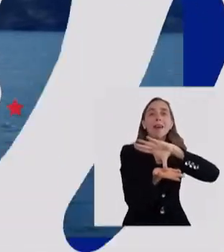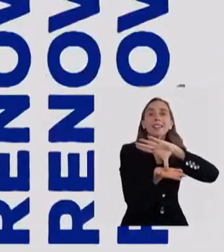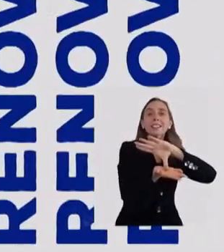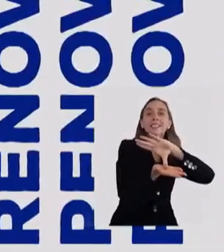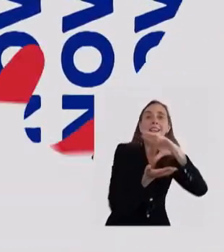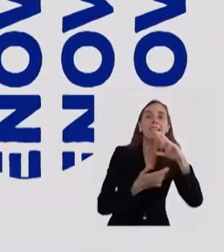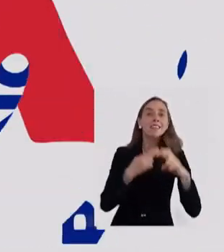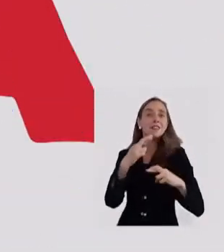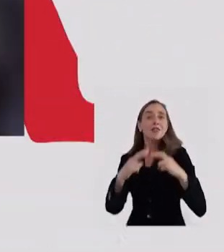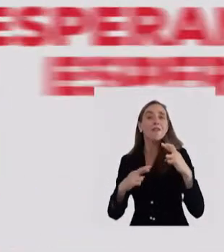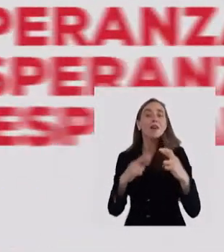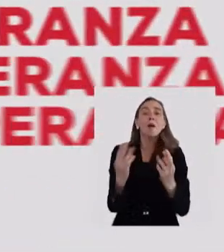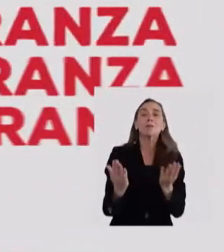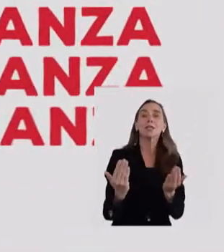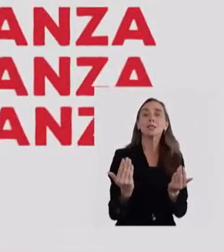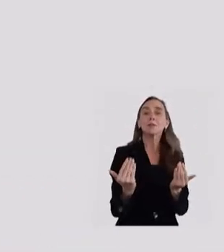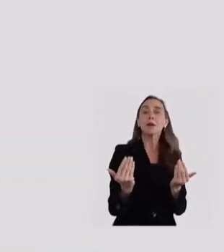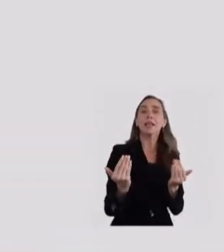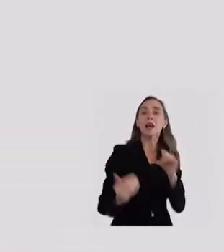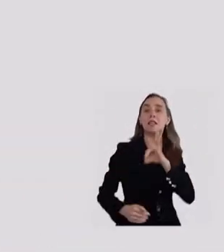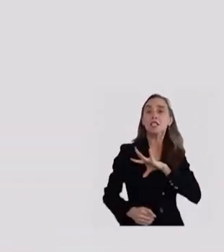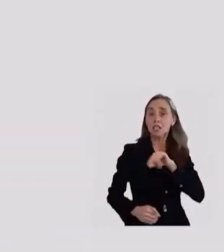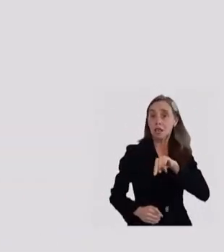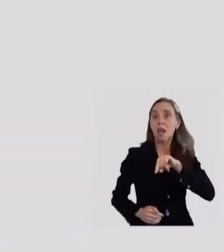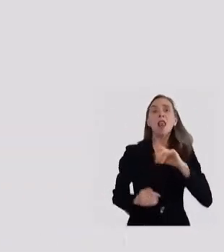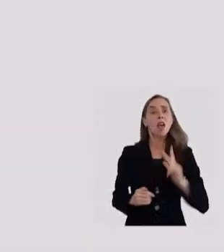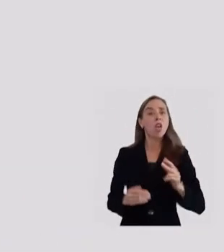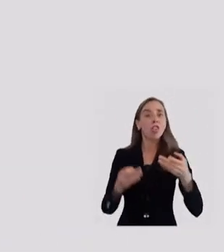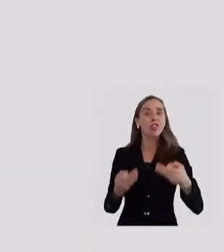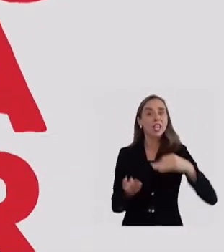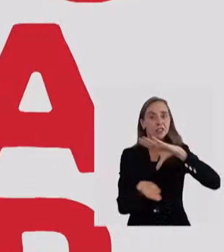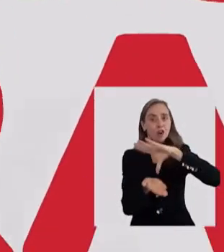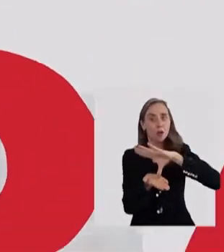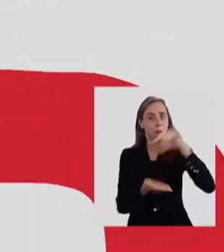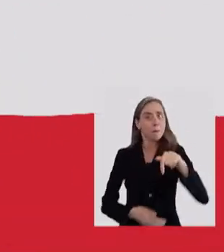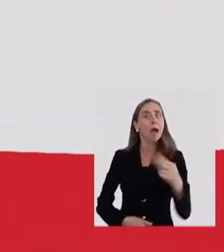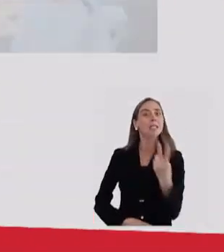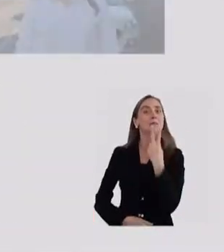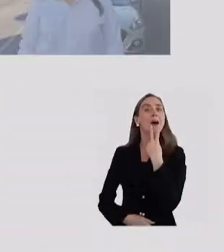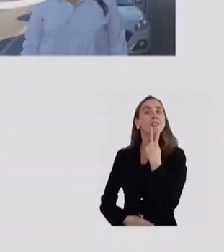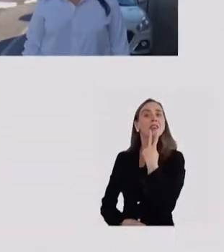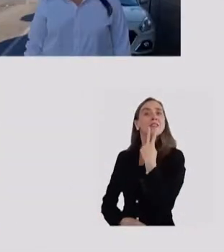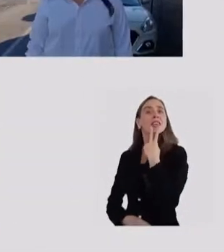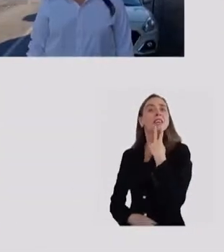nos vemos la espera y no para mí